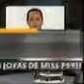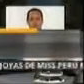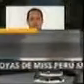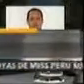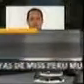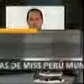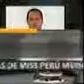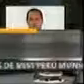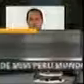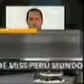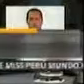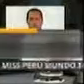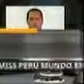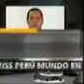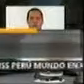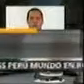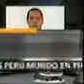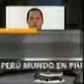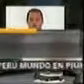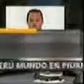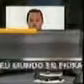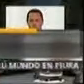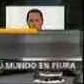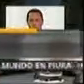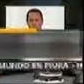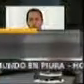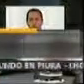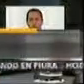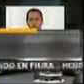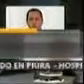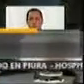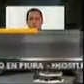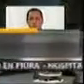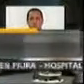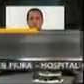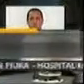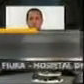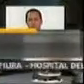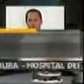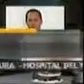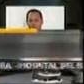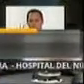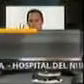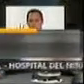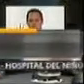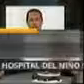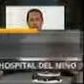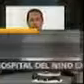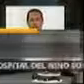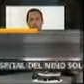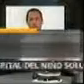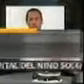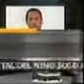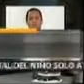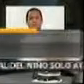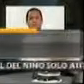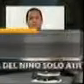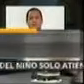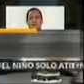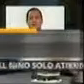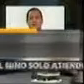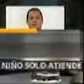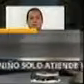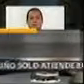groseramente, arbitrariamente un audio, poner frases, sacar palabras y de esta manera